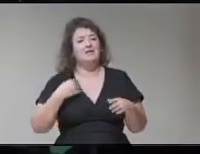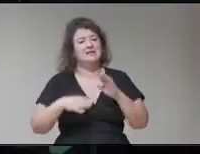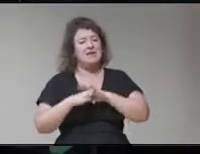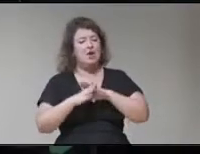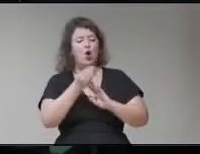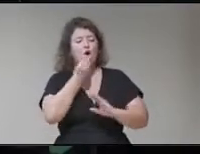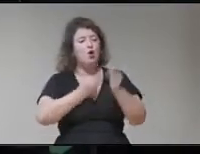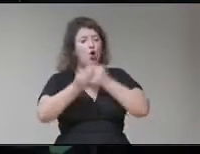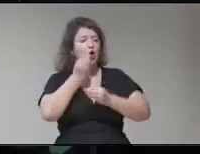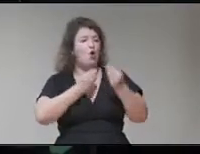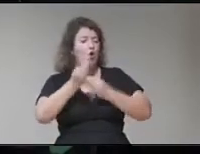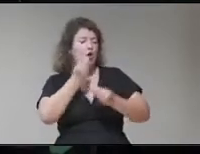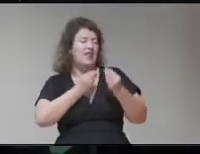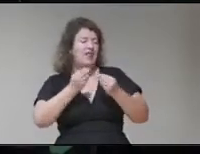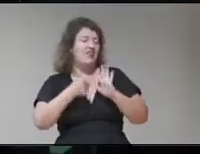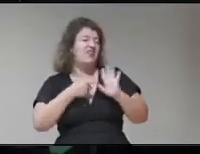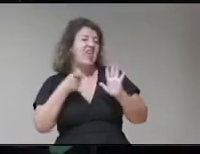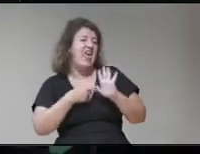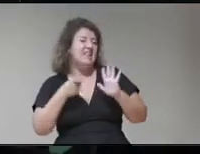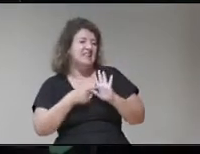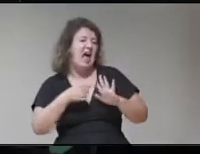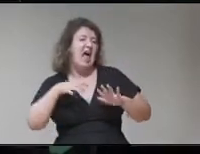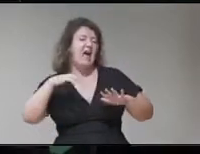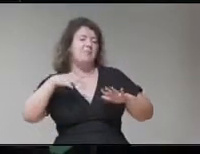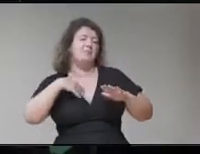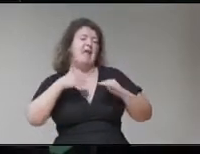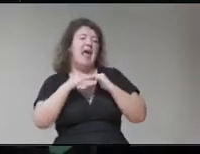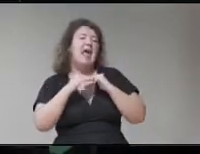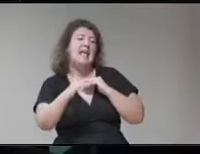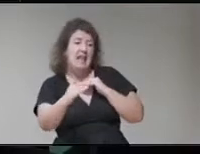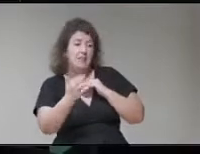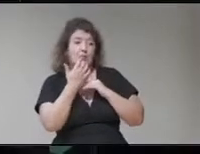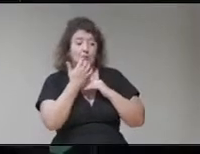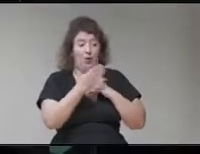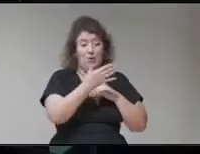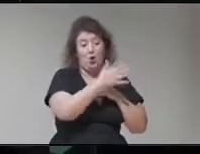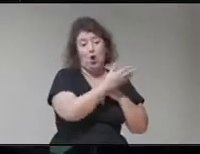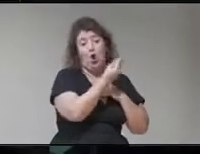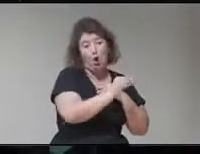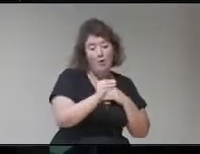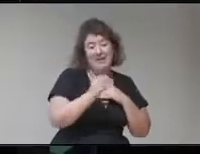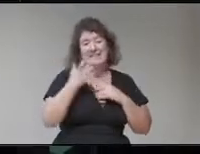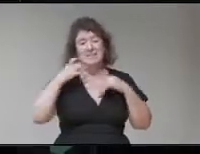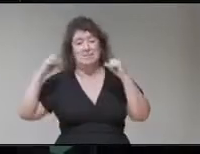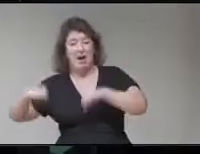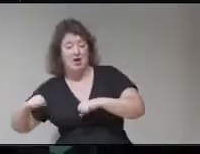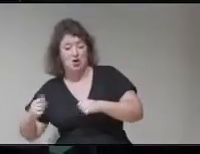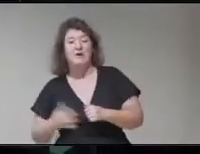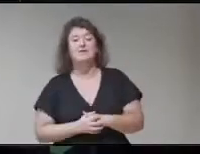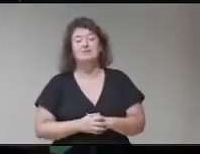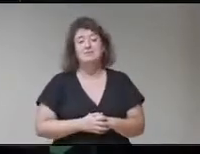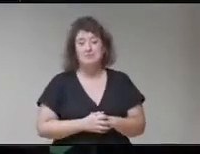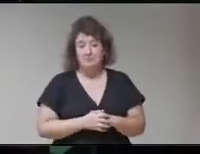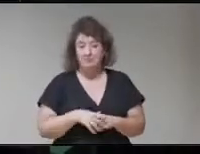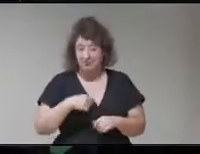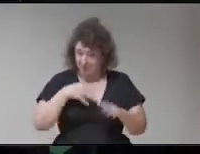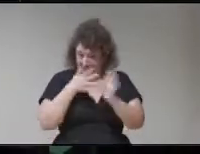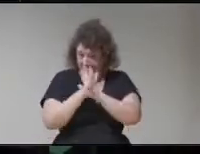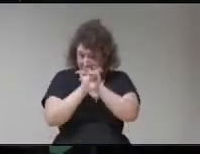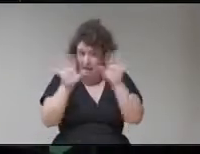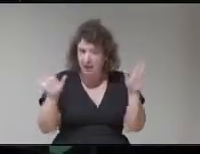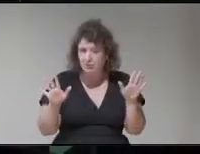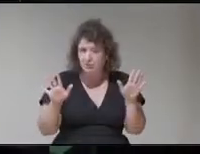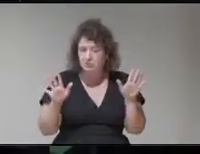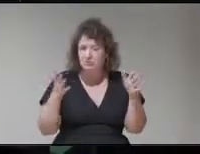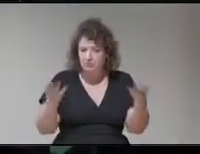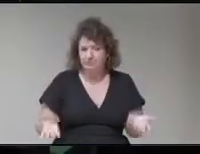dieta, probablemente una dieta equilibrada como la que tienen tanto los jóvenes como los viejos. ¿Me expliqué?